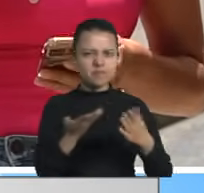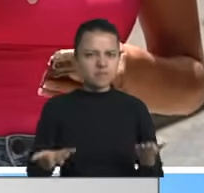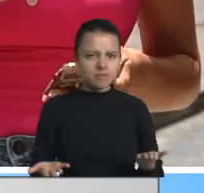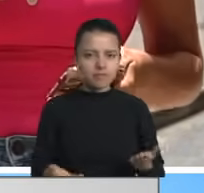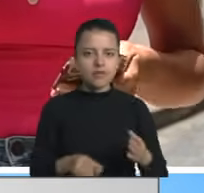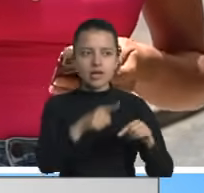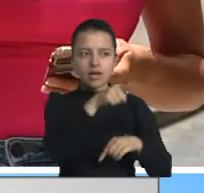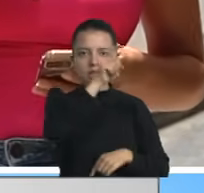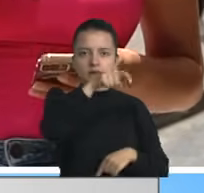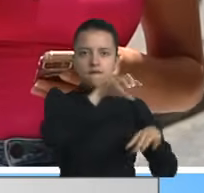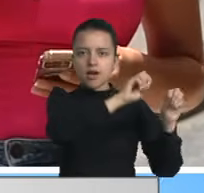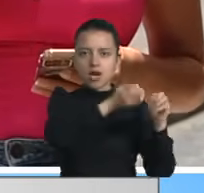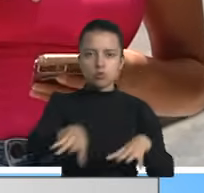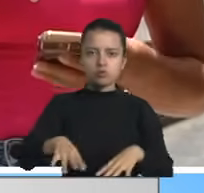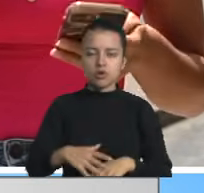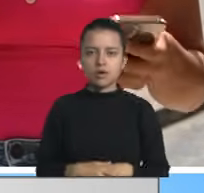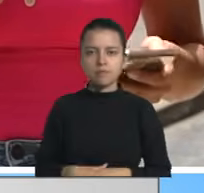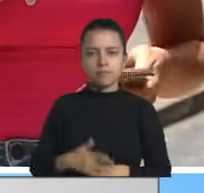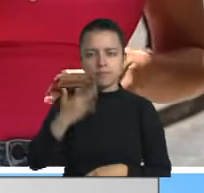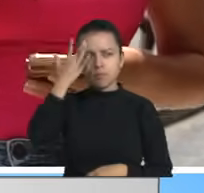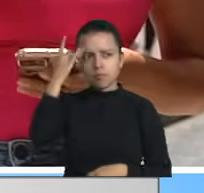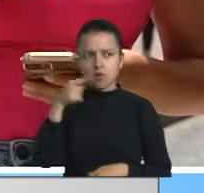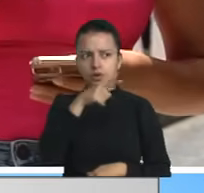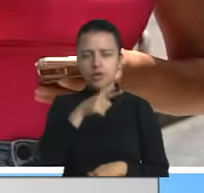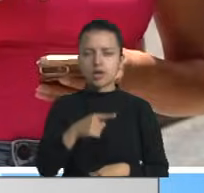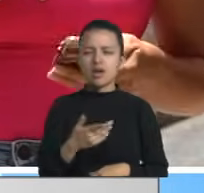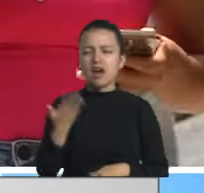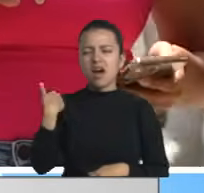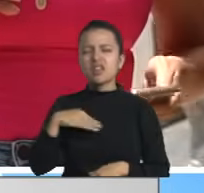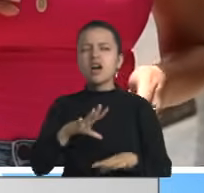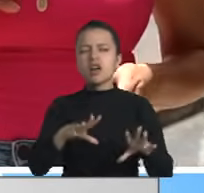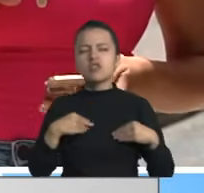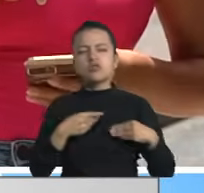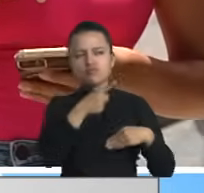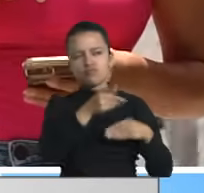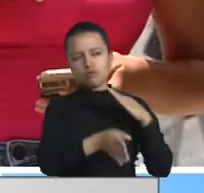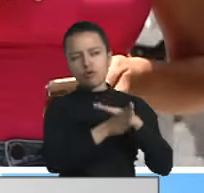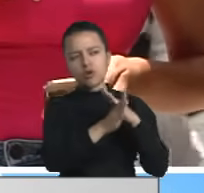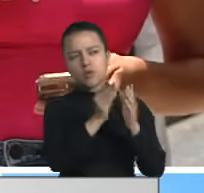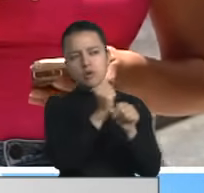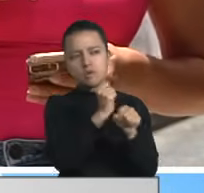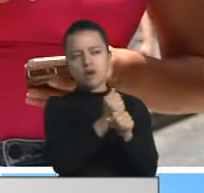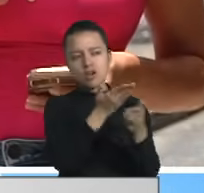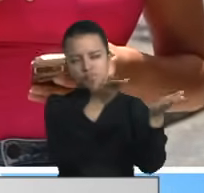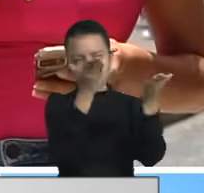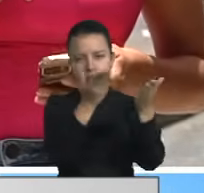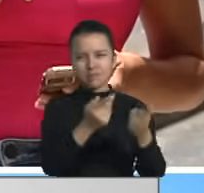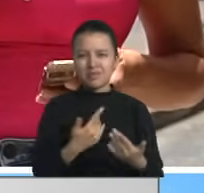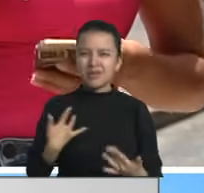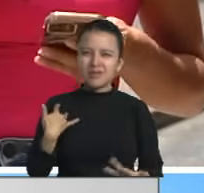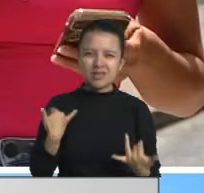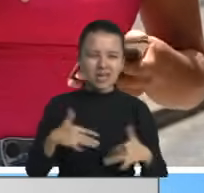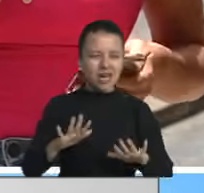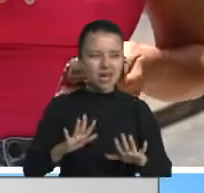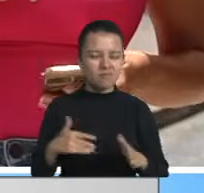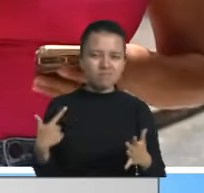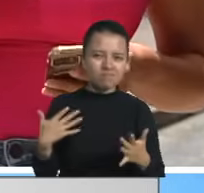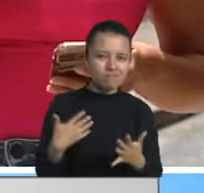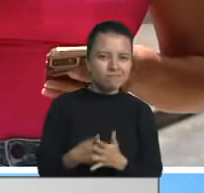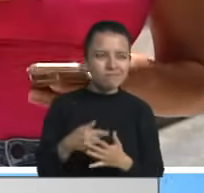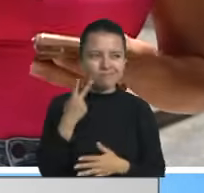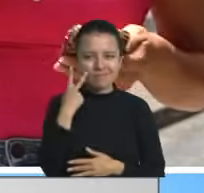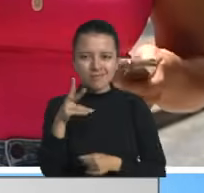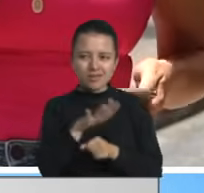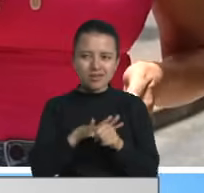sin embargo debían hacerle un arreglo al sistema que ha venido en crisis desde hace varios años. Recordemos que